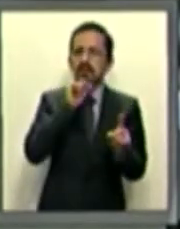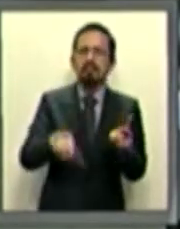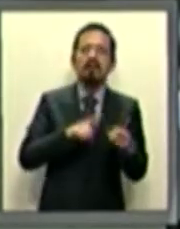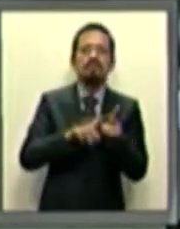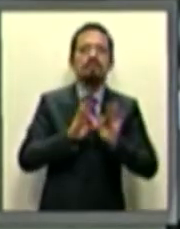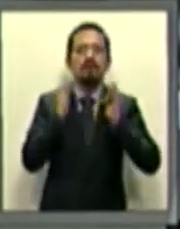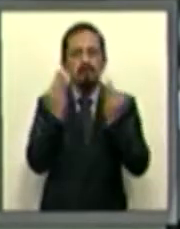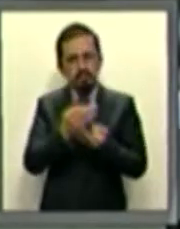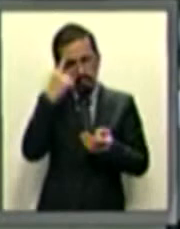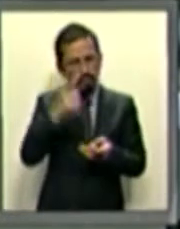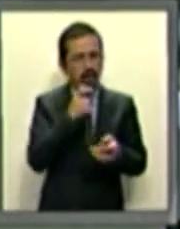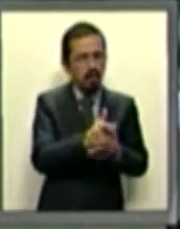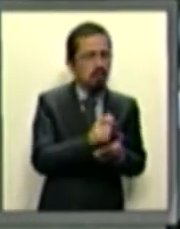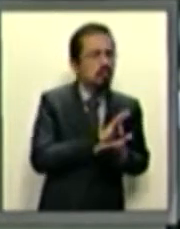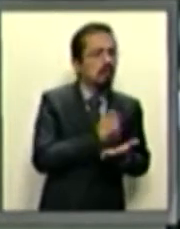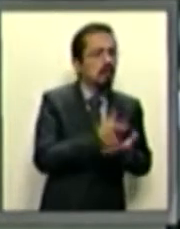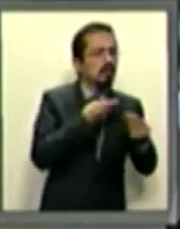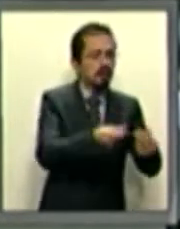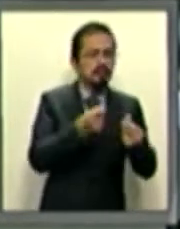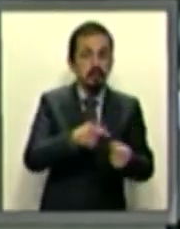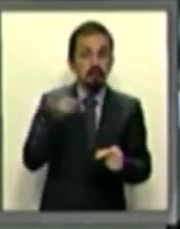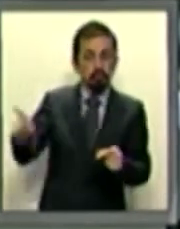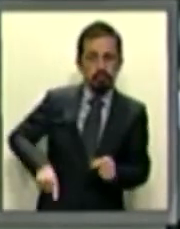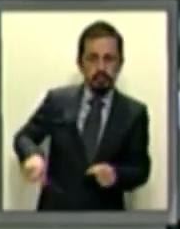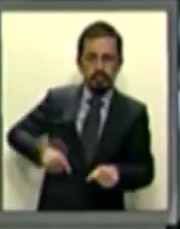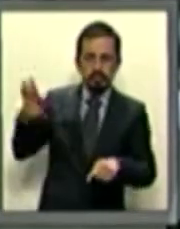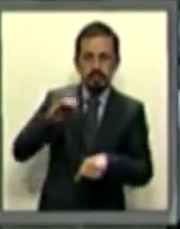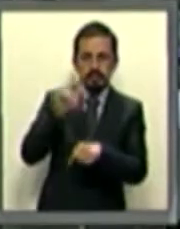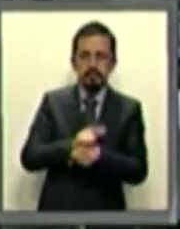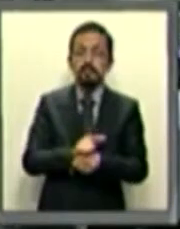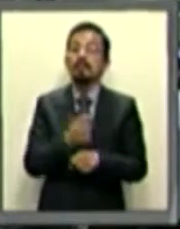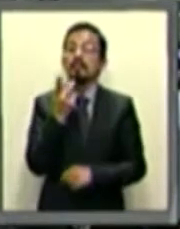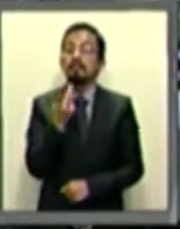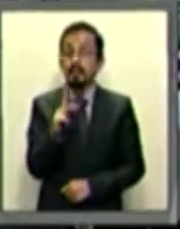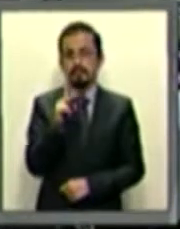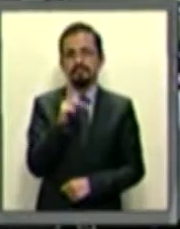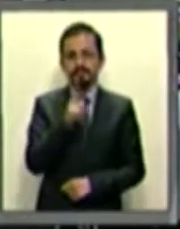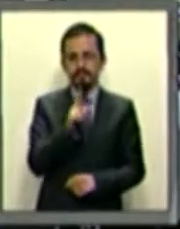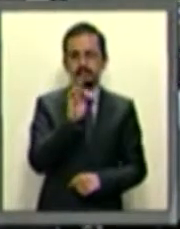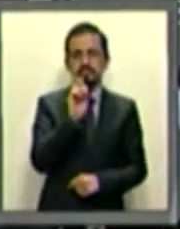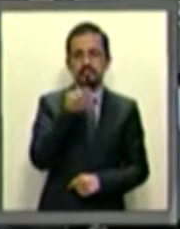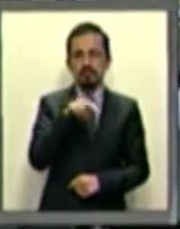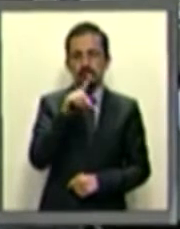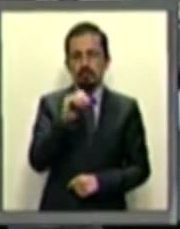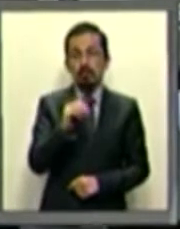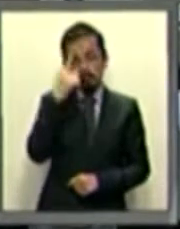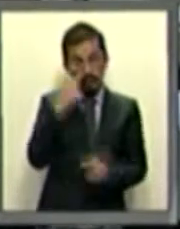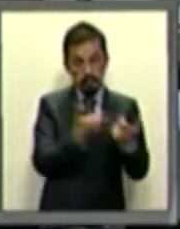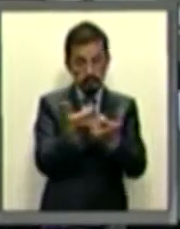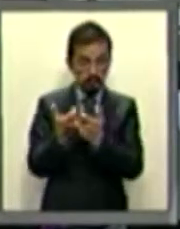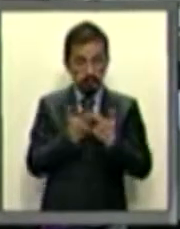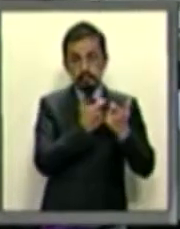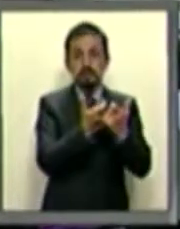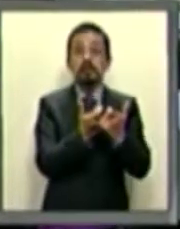mecanismos presupuestales diseñados por el Ejecutivo Federal, en el particular el Fondo de Aportaciones Múltiples y su